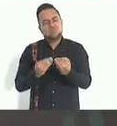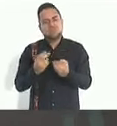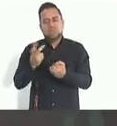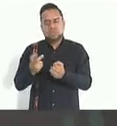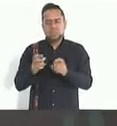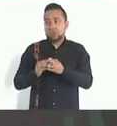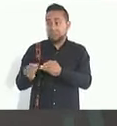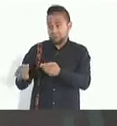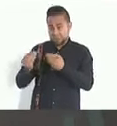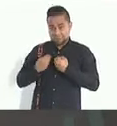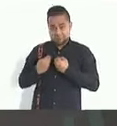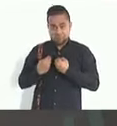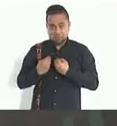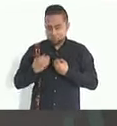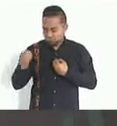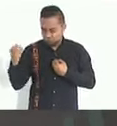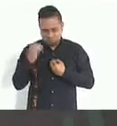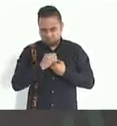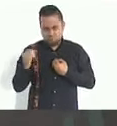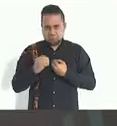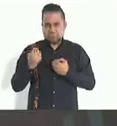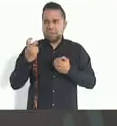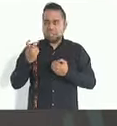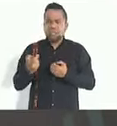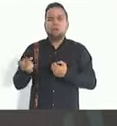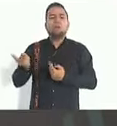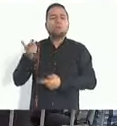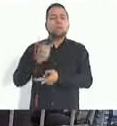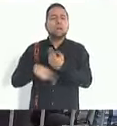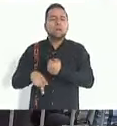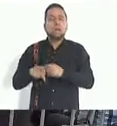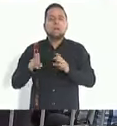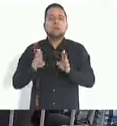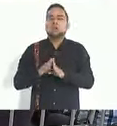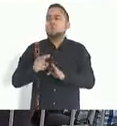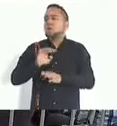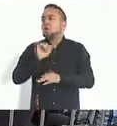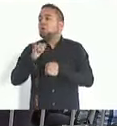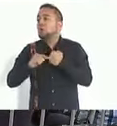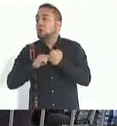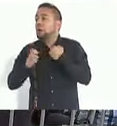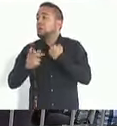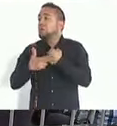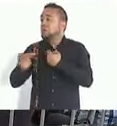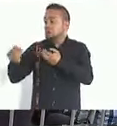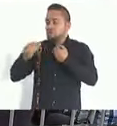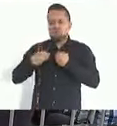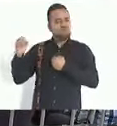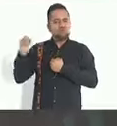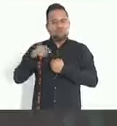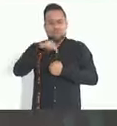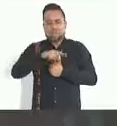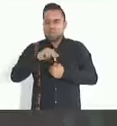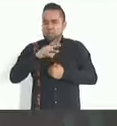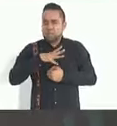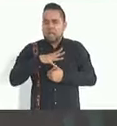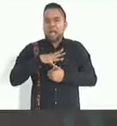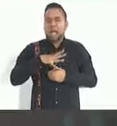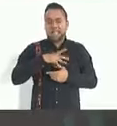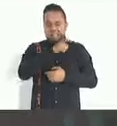trajeron, eso no vino de Occidente. Aquí no había avaricia.